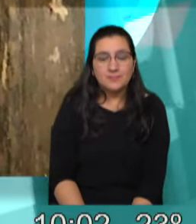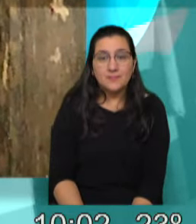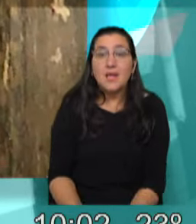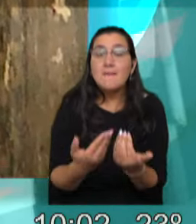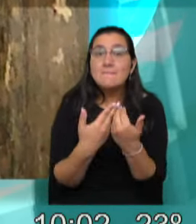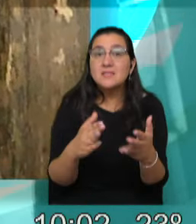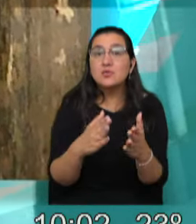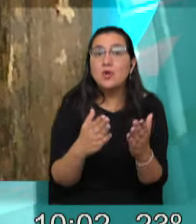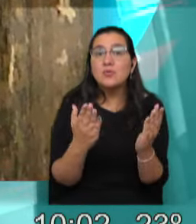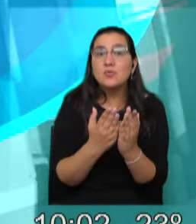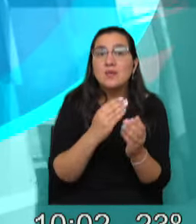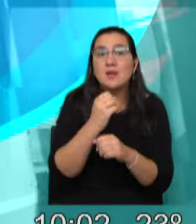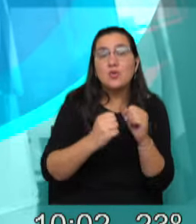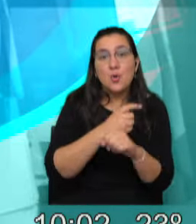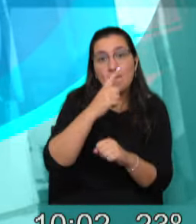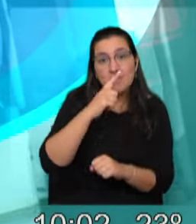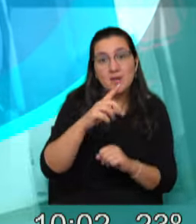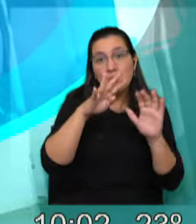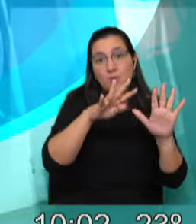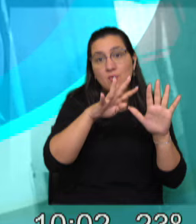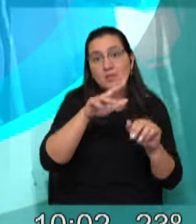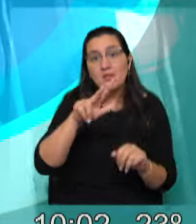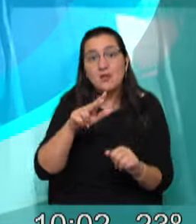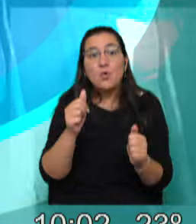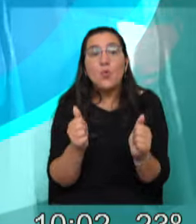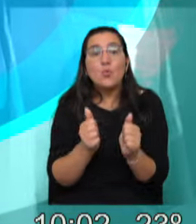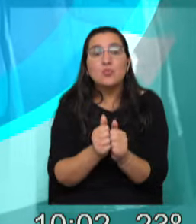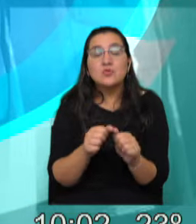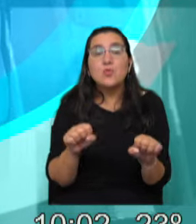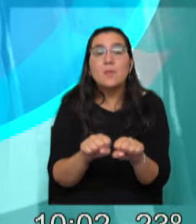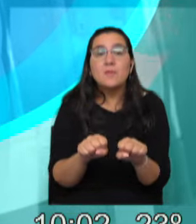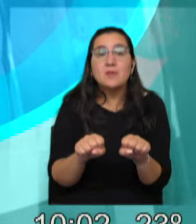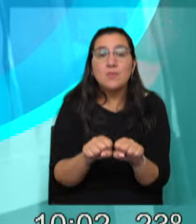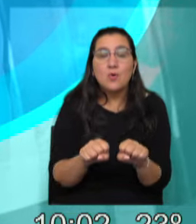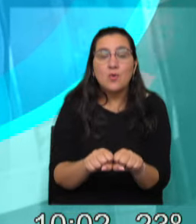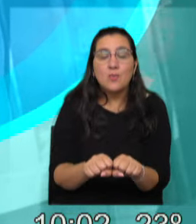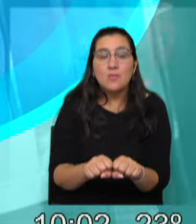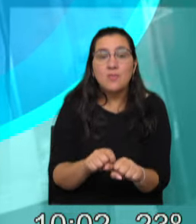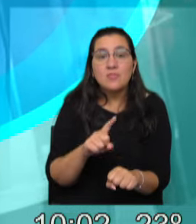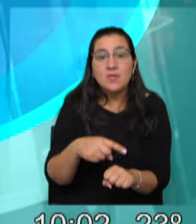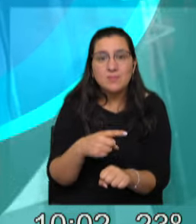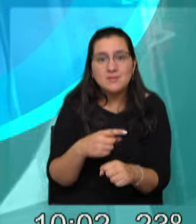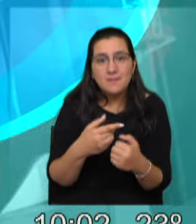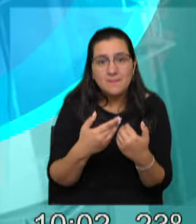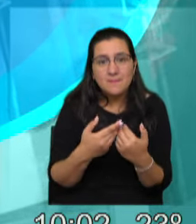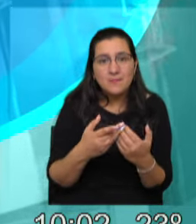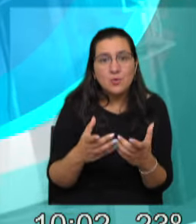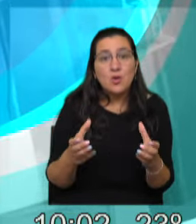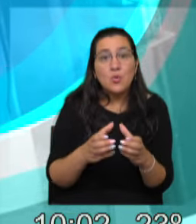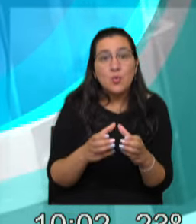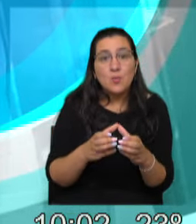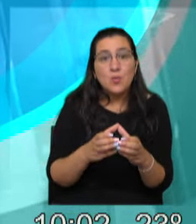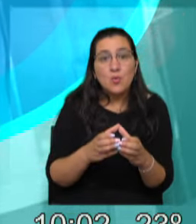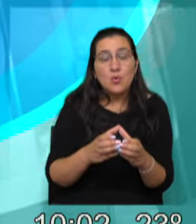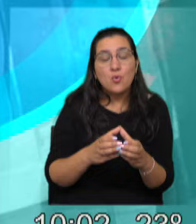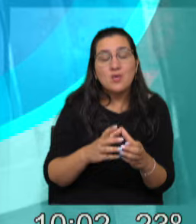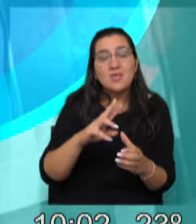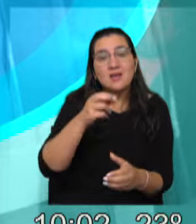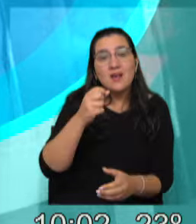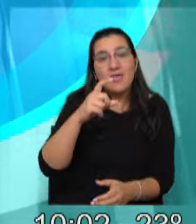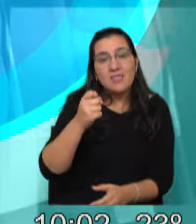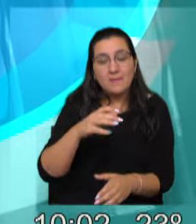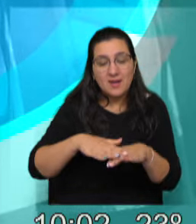Comenzó su carrera en el 93 junto a su primo Daniel Drexler en el grupo La Caldera. Luego vinieron el cuarteto Vocal La Otra y Rada para